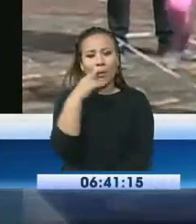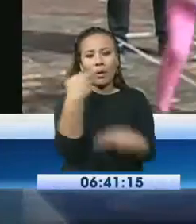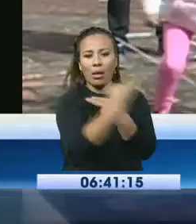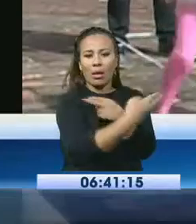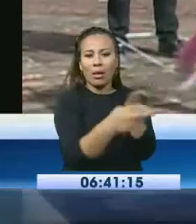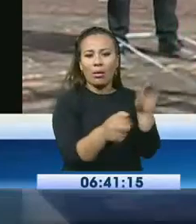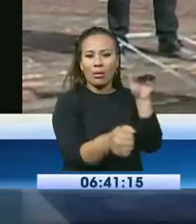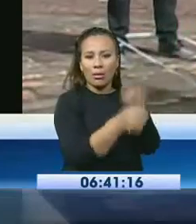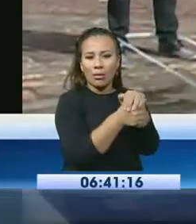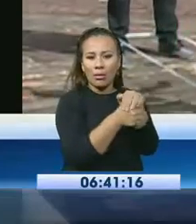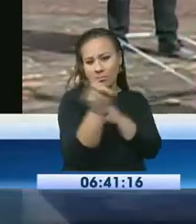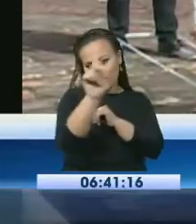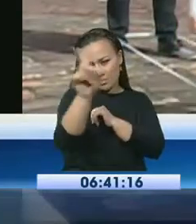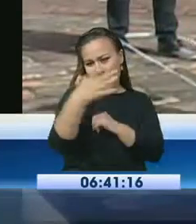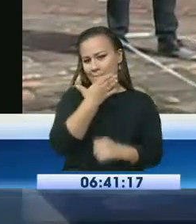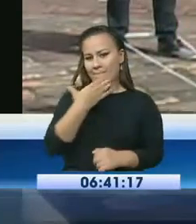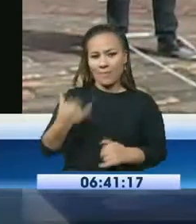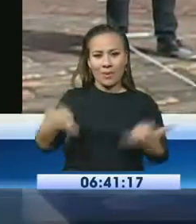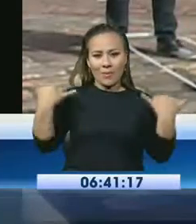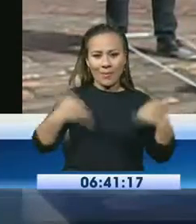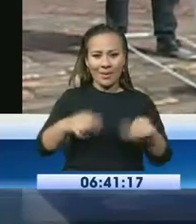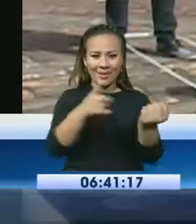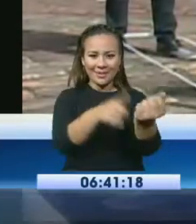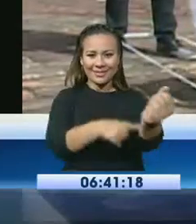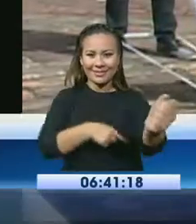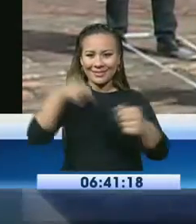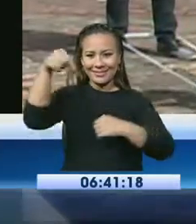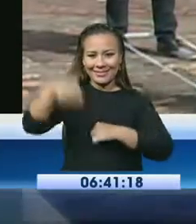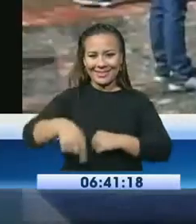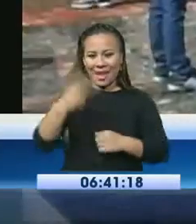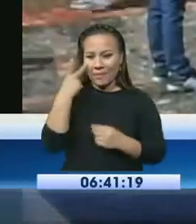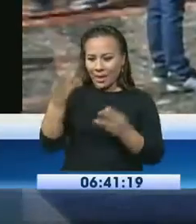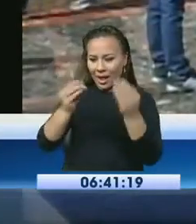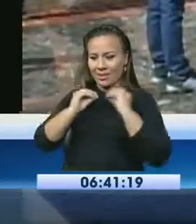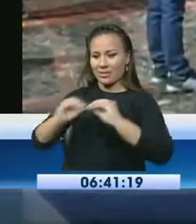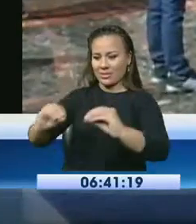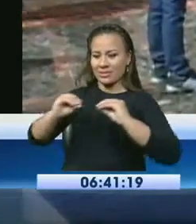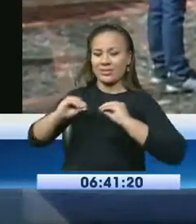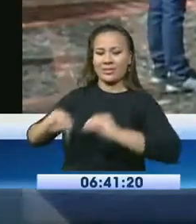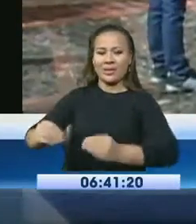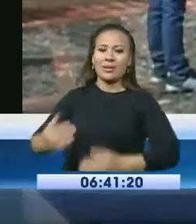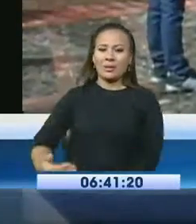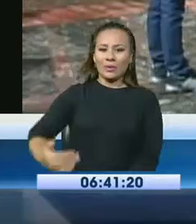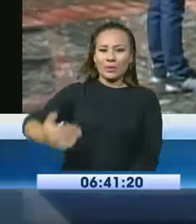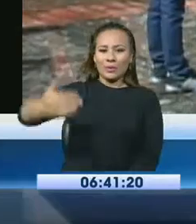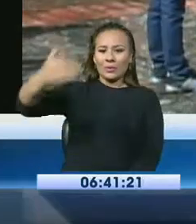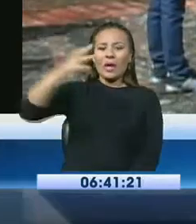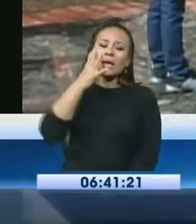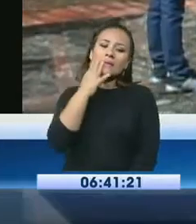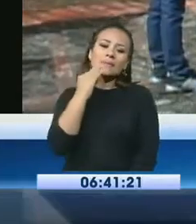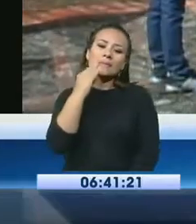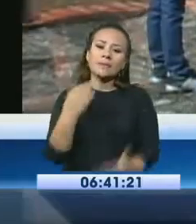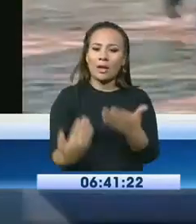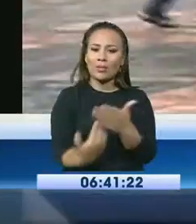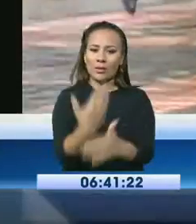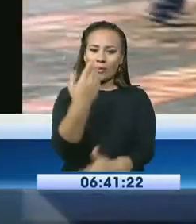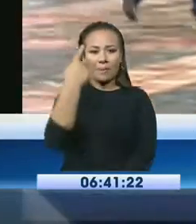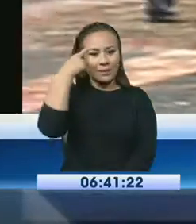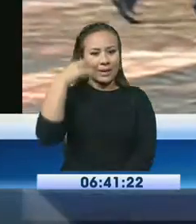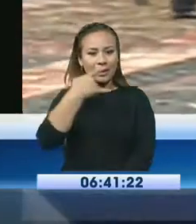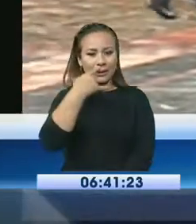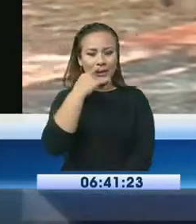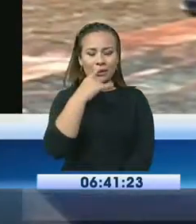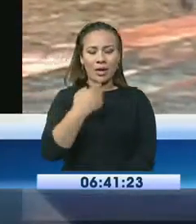juegos tradicionales al ejecutivamente nosotros jugábamos cuando éramos niñas es una experiencia nueva e incluso para muchos de los niños tema